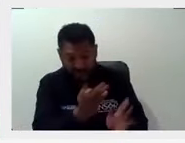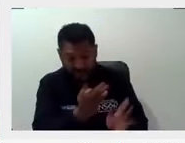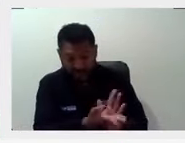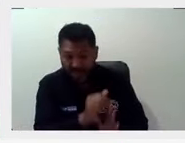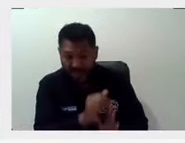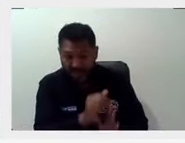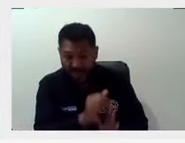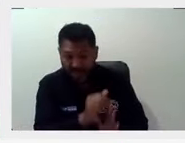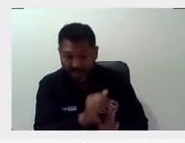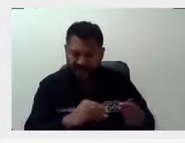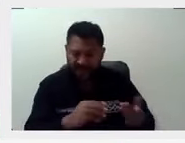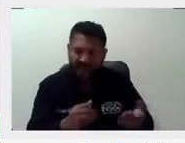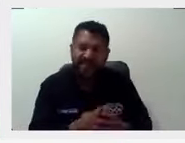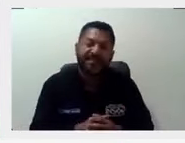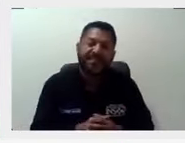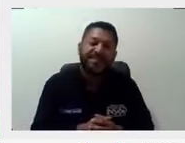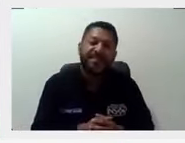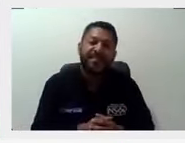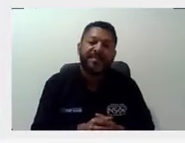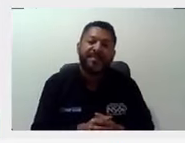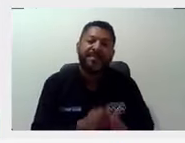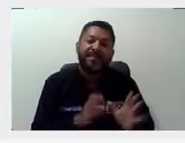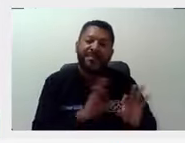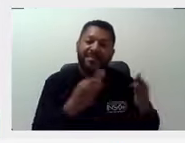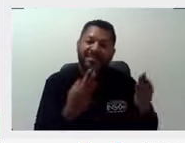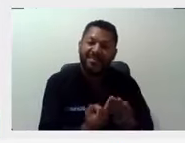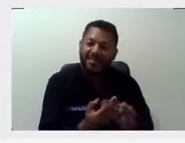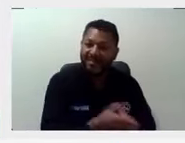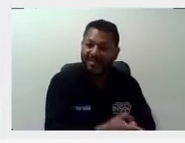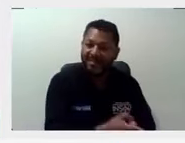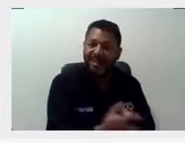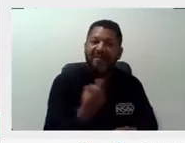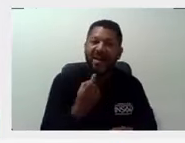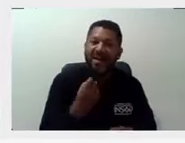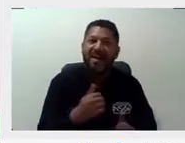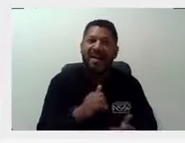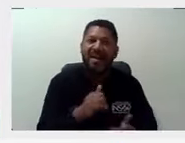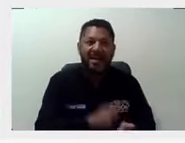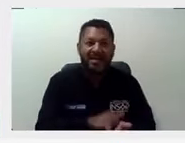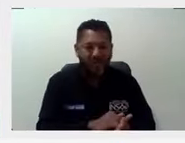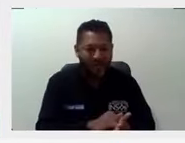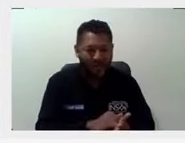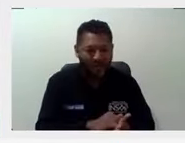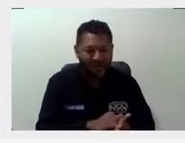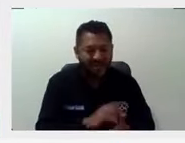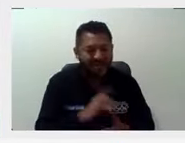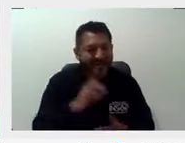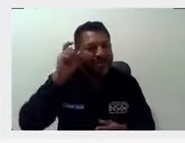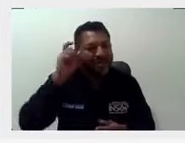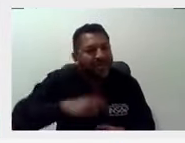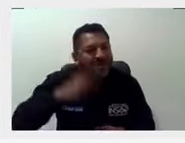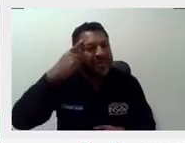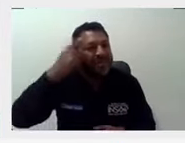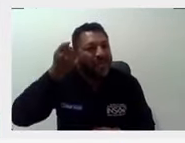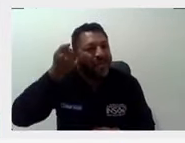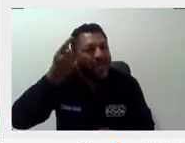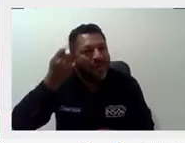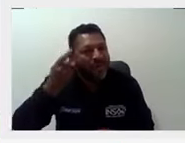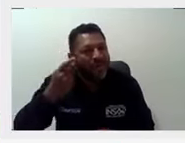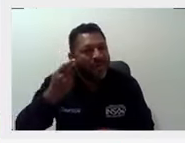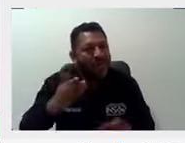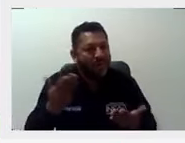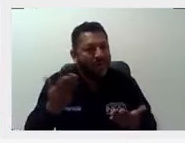que ahí también a veces las familias nos hace falta este principio también de entender qué es